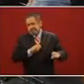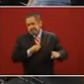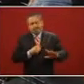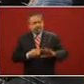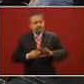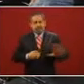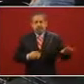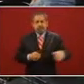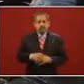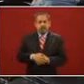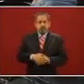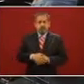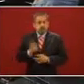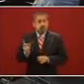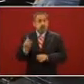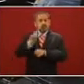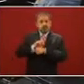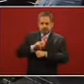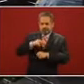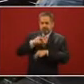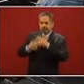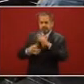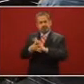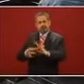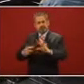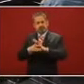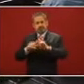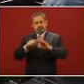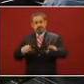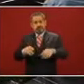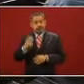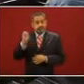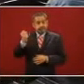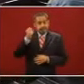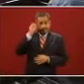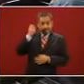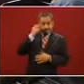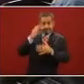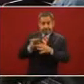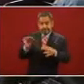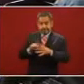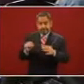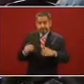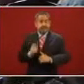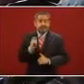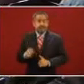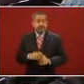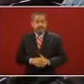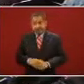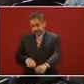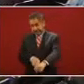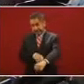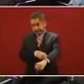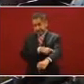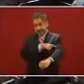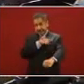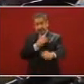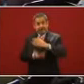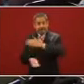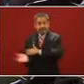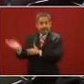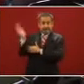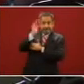Un día voy a hablar de eso, pero esa conferencia sí va a ser larga, todo el día.